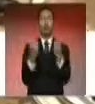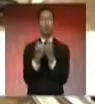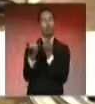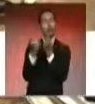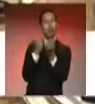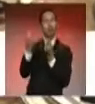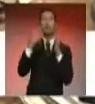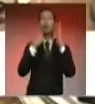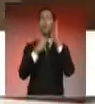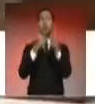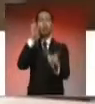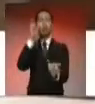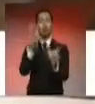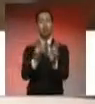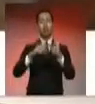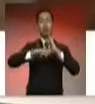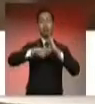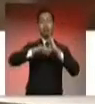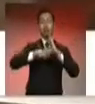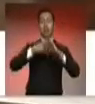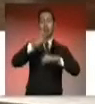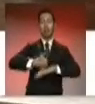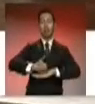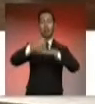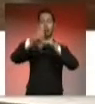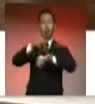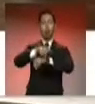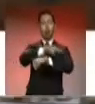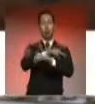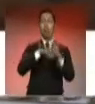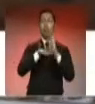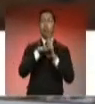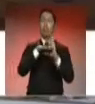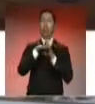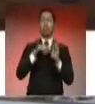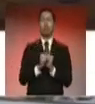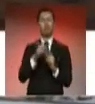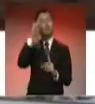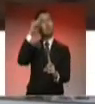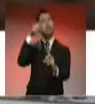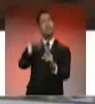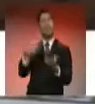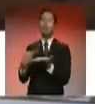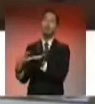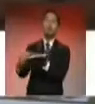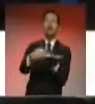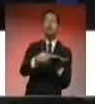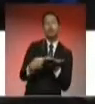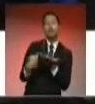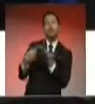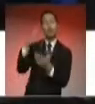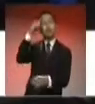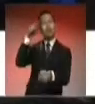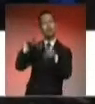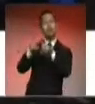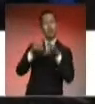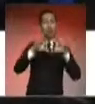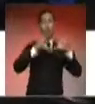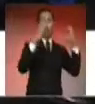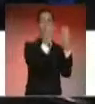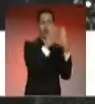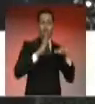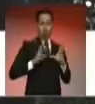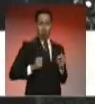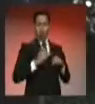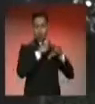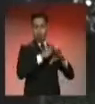como Fiscalía, Contraloría y Superintendencia de Bancos. El propósito fue coordinar acciones con el Frente de Transparencia y Lucha contra la Corrupción creado